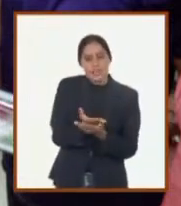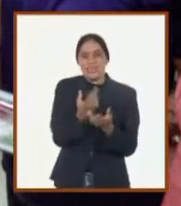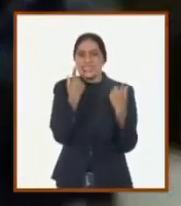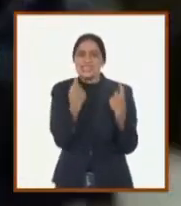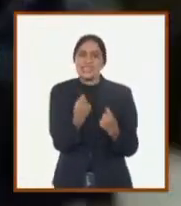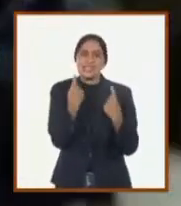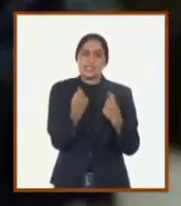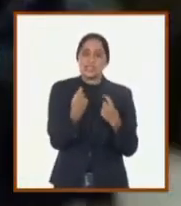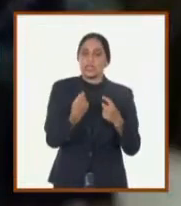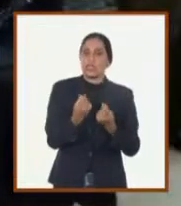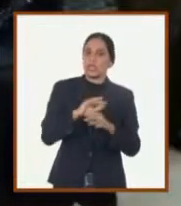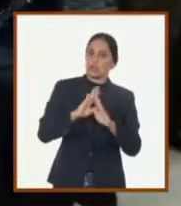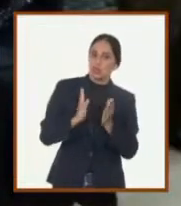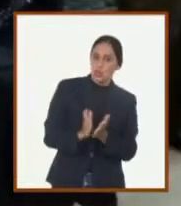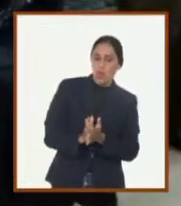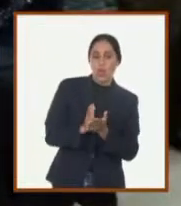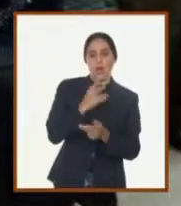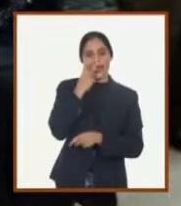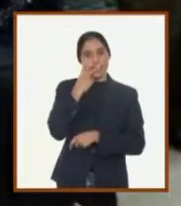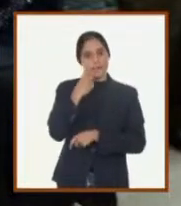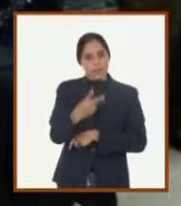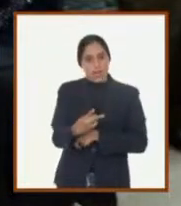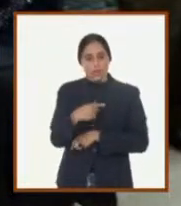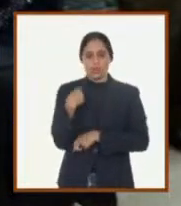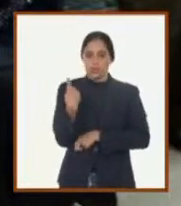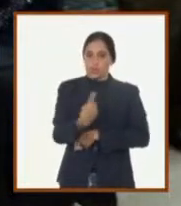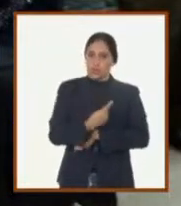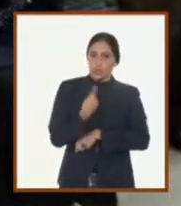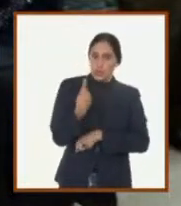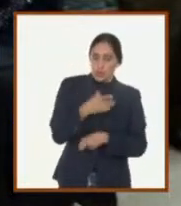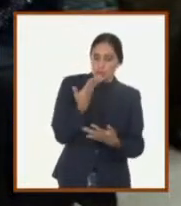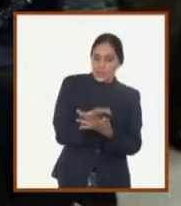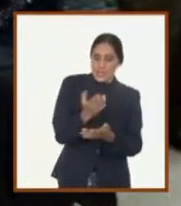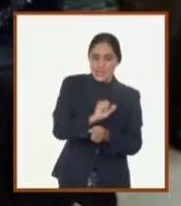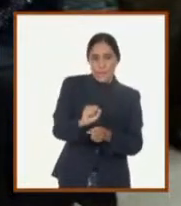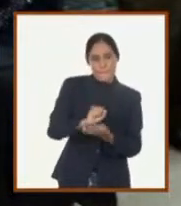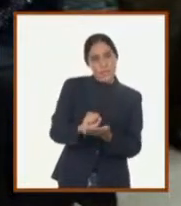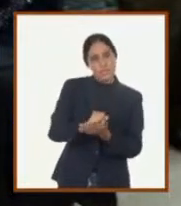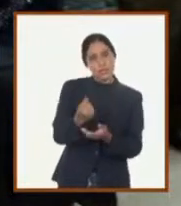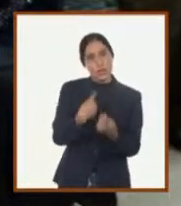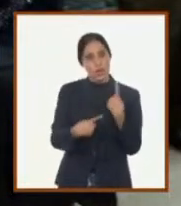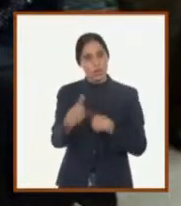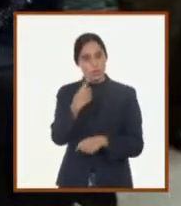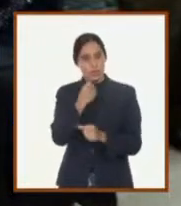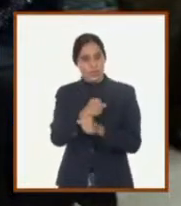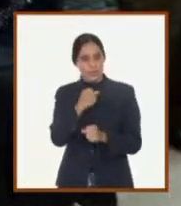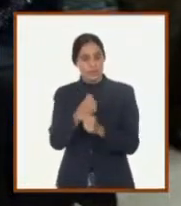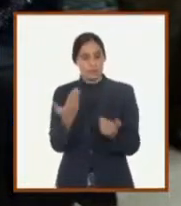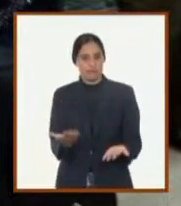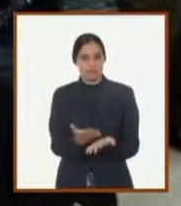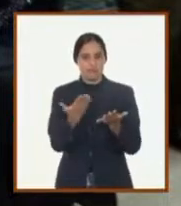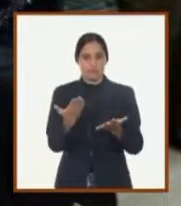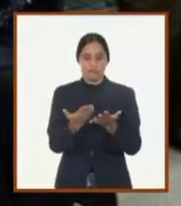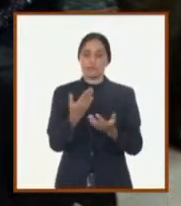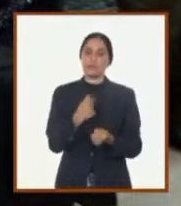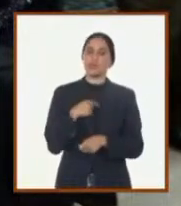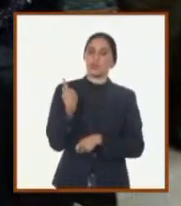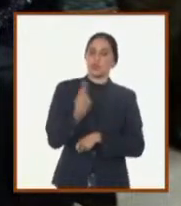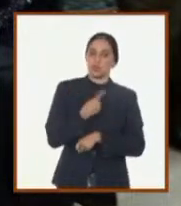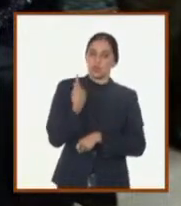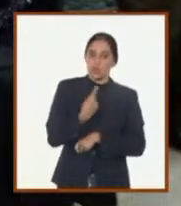eh los servicios que nosotros podamos brindarle para que su trabajo pueda desarrollarse pues eh tener la